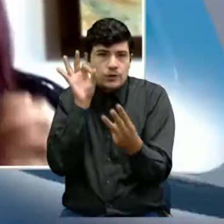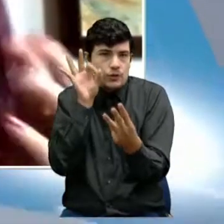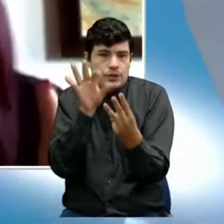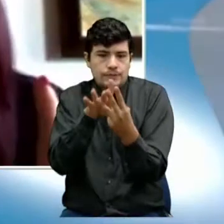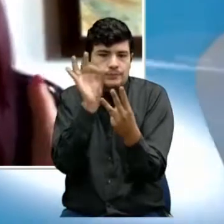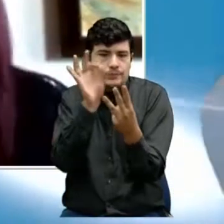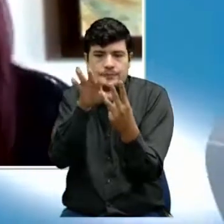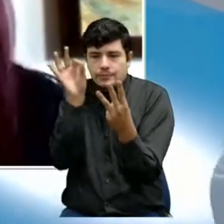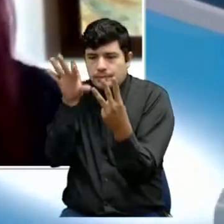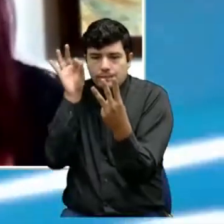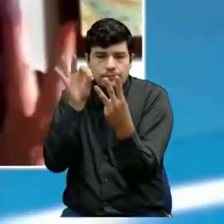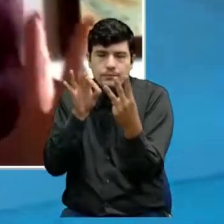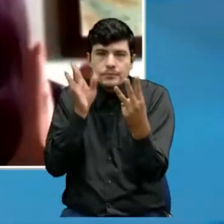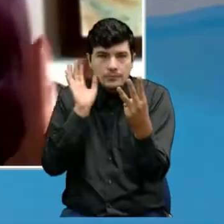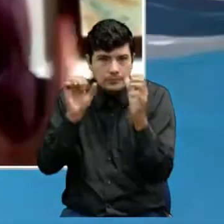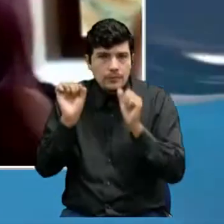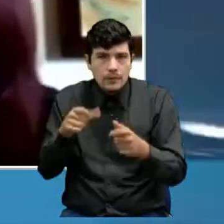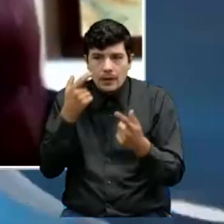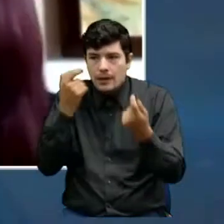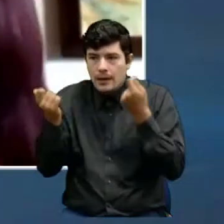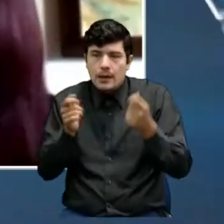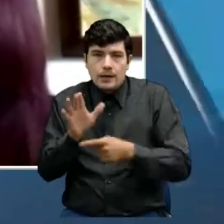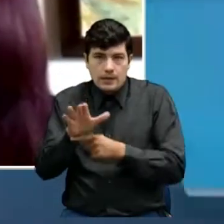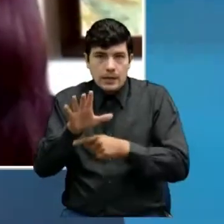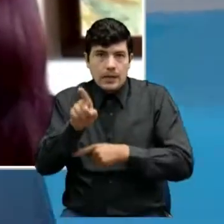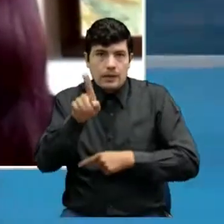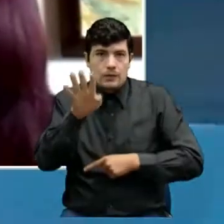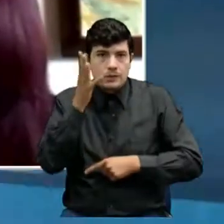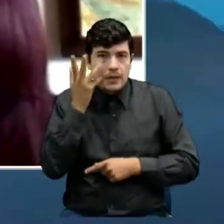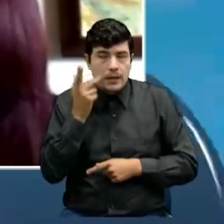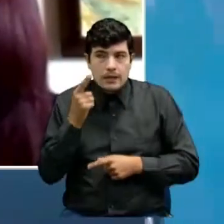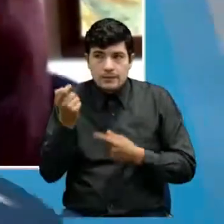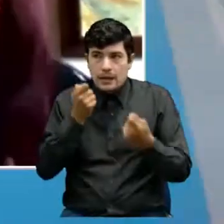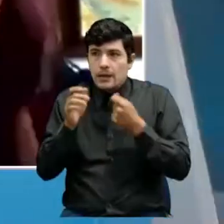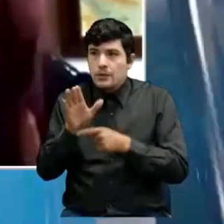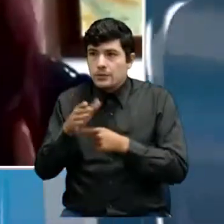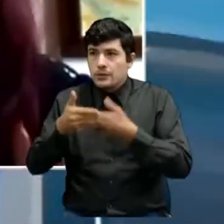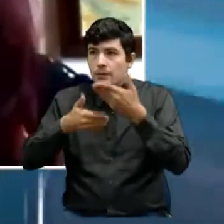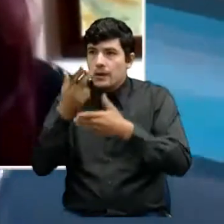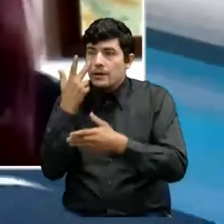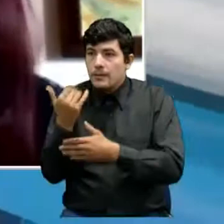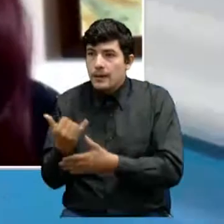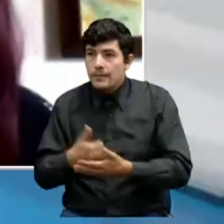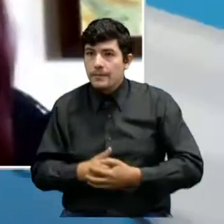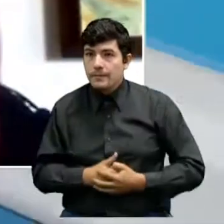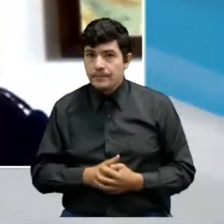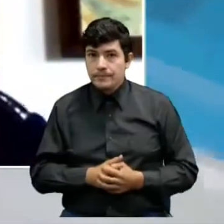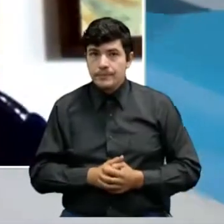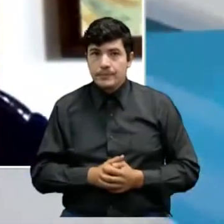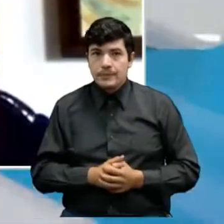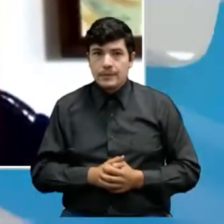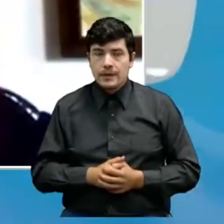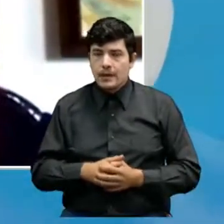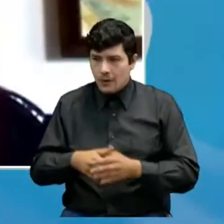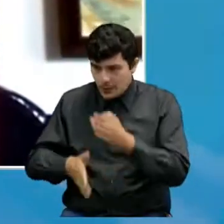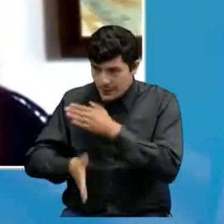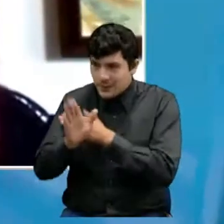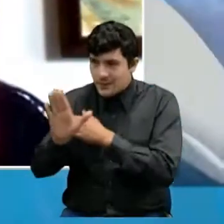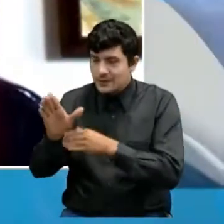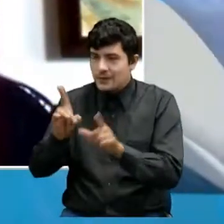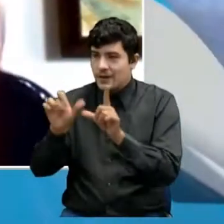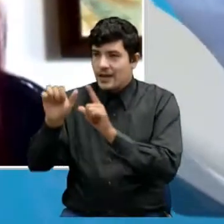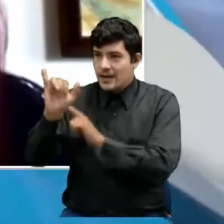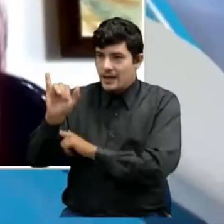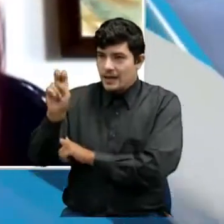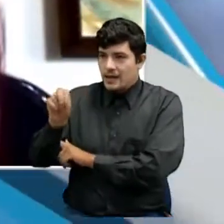de esas figuras para manejar esos 14 días. Doctora Marta, señora, sí, continúe, doctora Ingrid, por